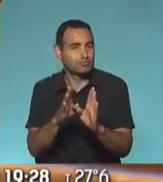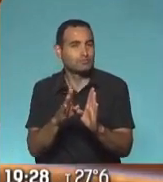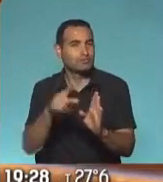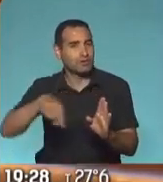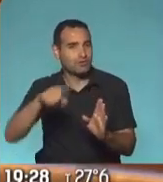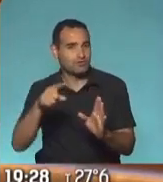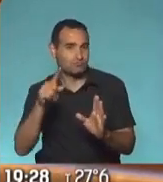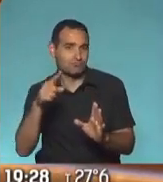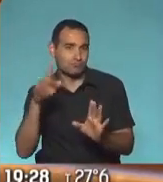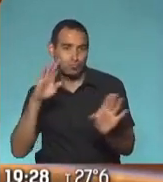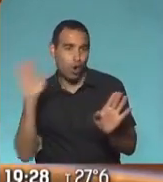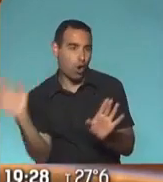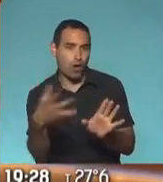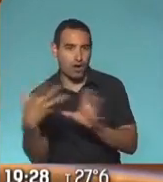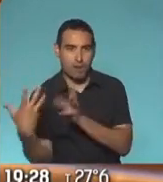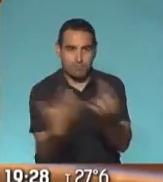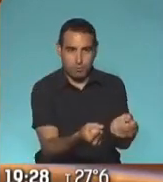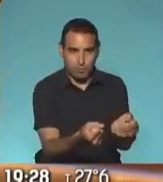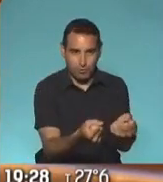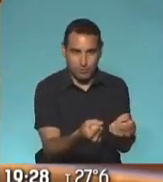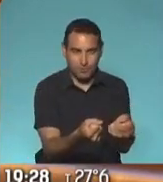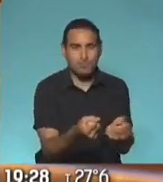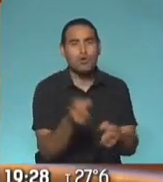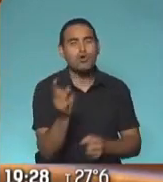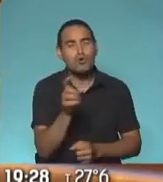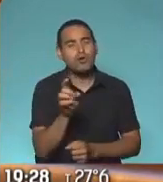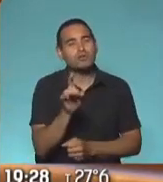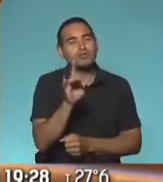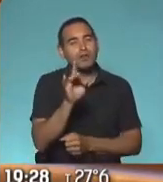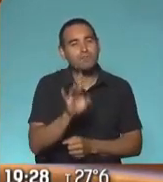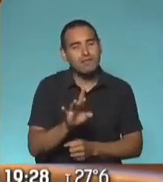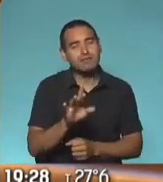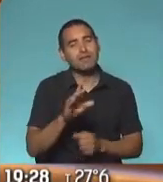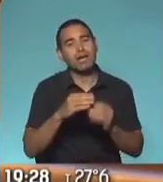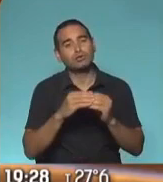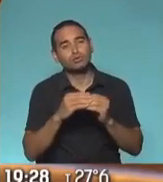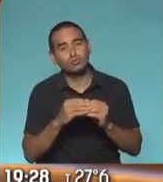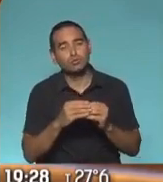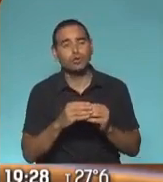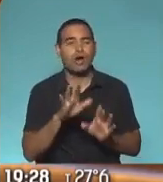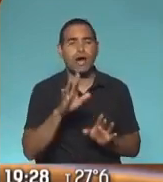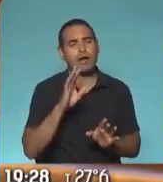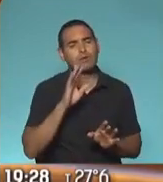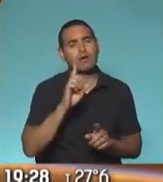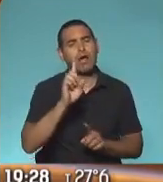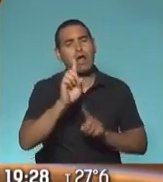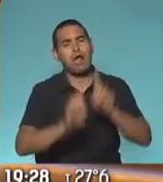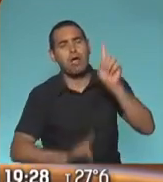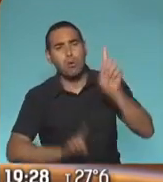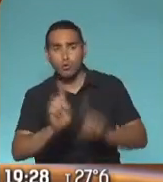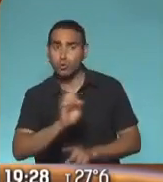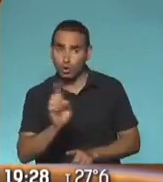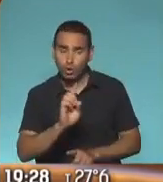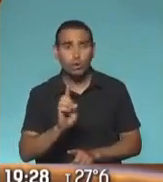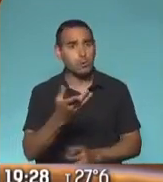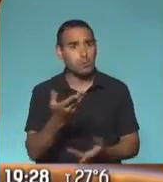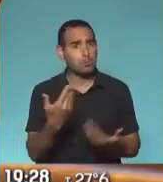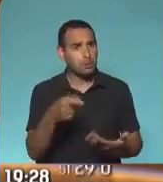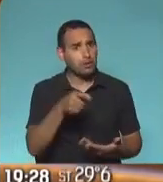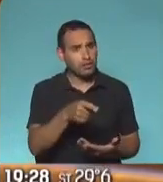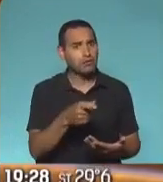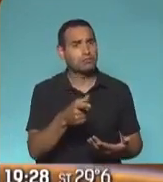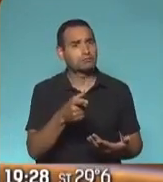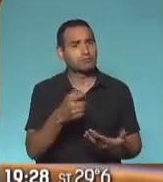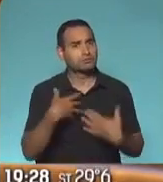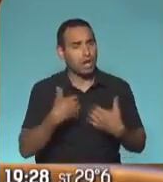al abuso, ¿sí? Entonces, no hay que pensar también los casos de ILE como casos aislados, sino posibilidades de